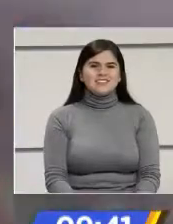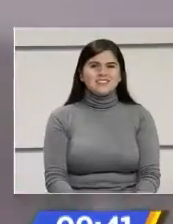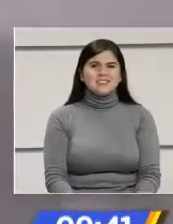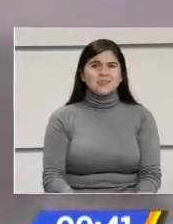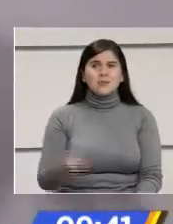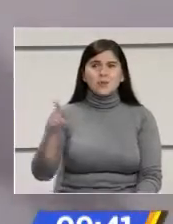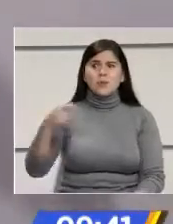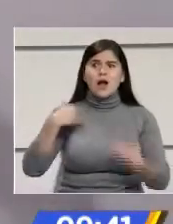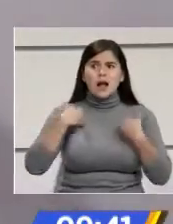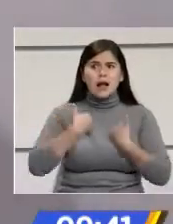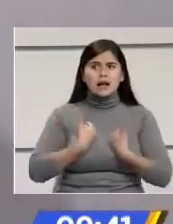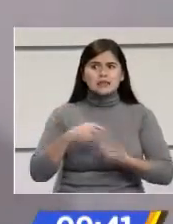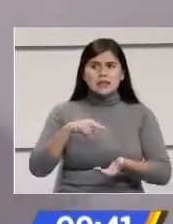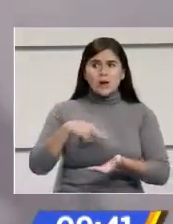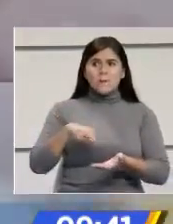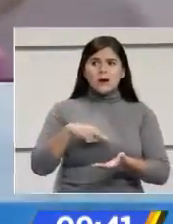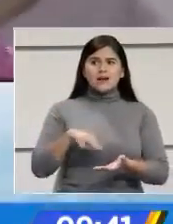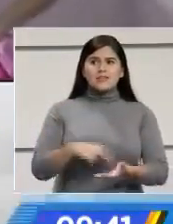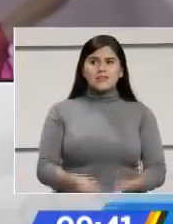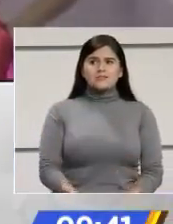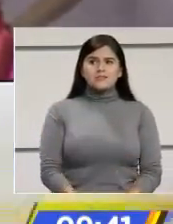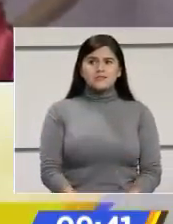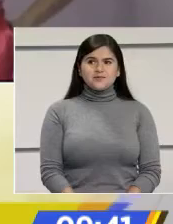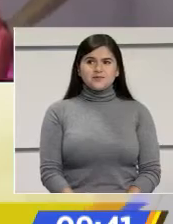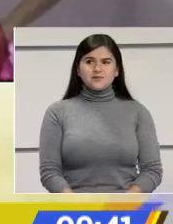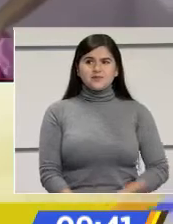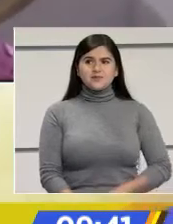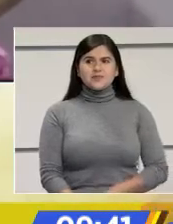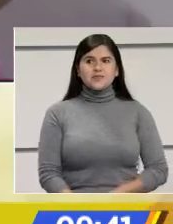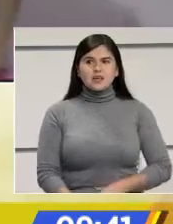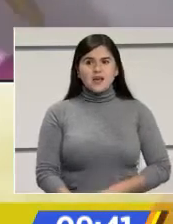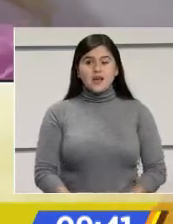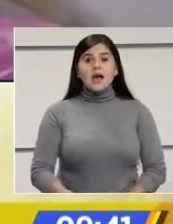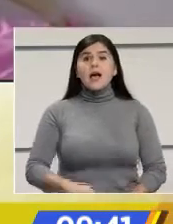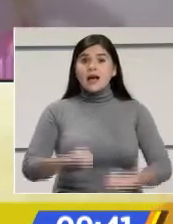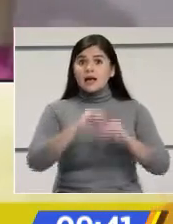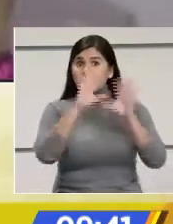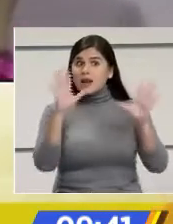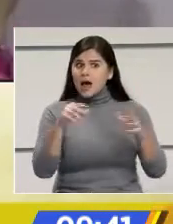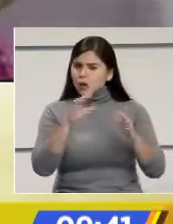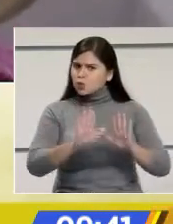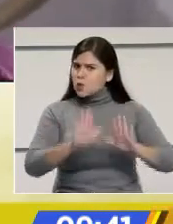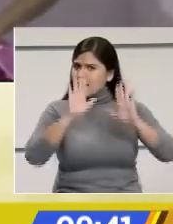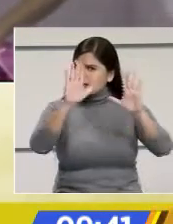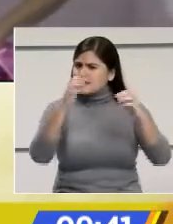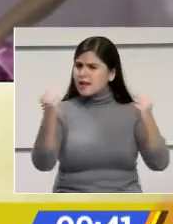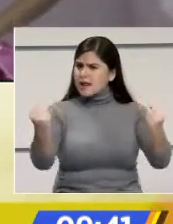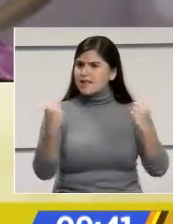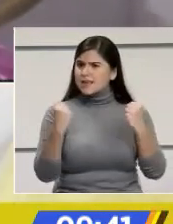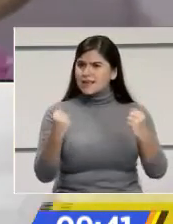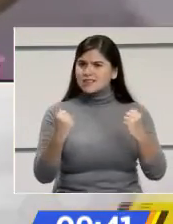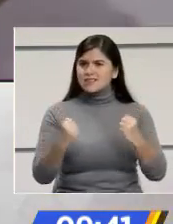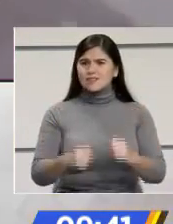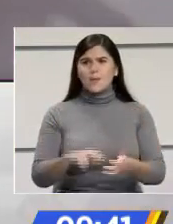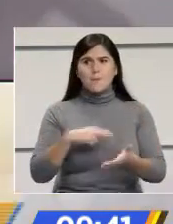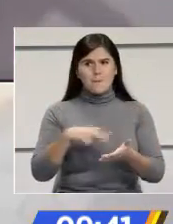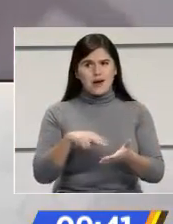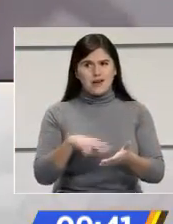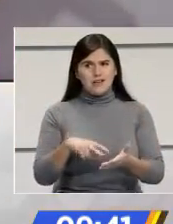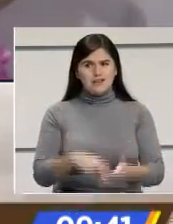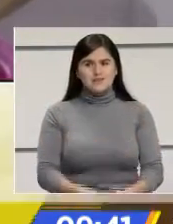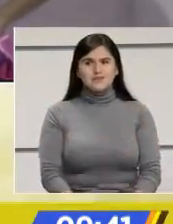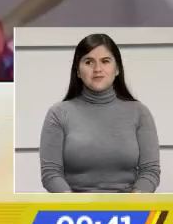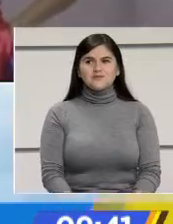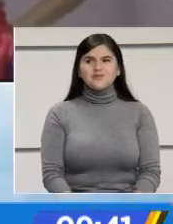más caro que cualquier otra cosa. Claro, un excelente ejercicio para la gente que ya está en la pista. Yo creo que